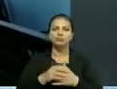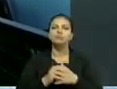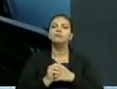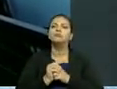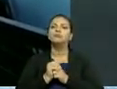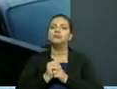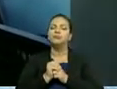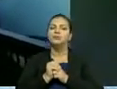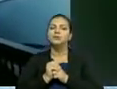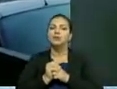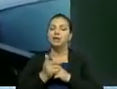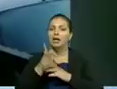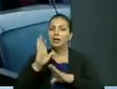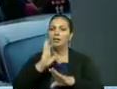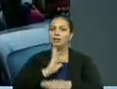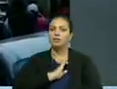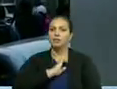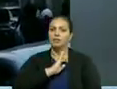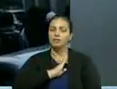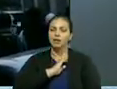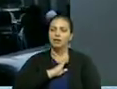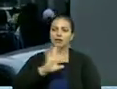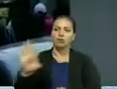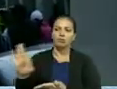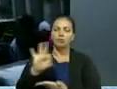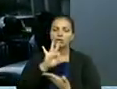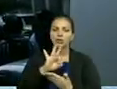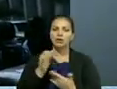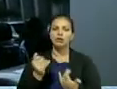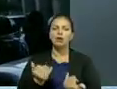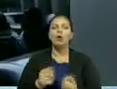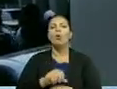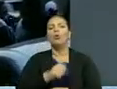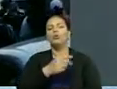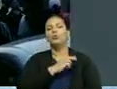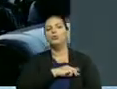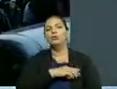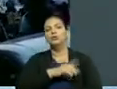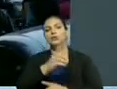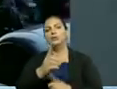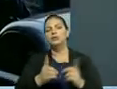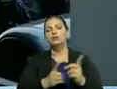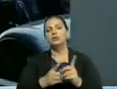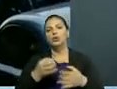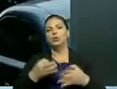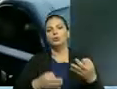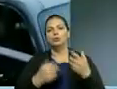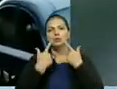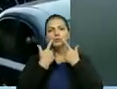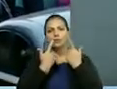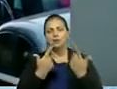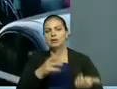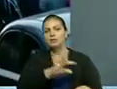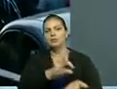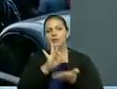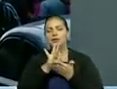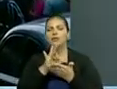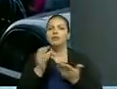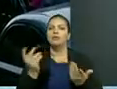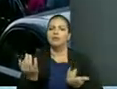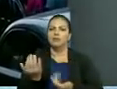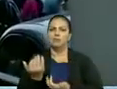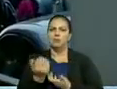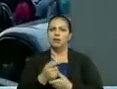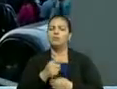a representantes de la Dirección de Justicia y Vigilancia del Cabildo para que puedan hacer una